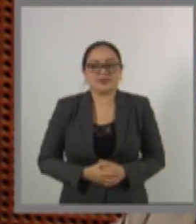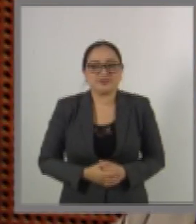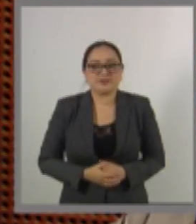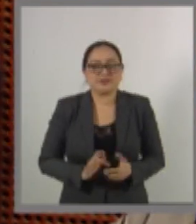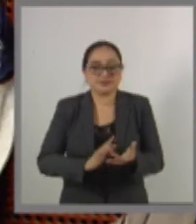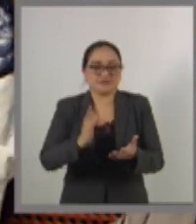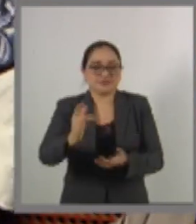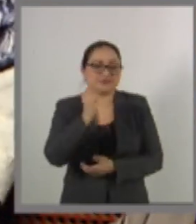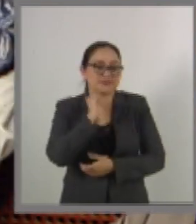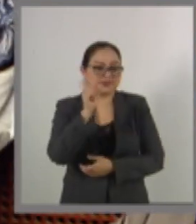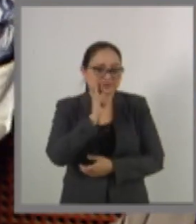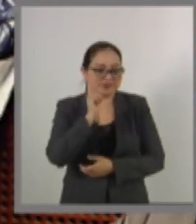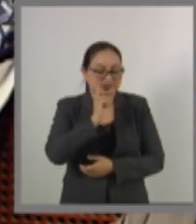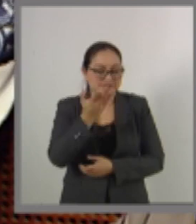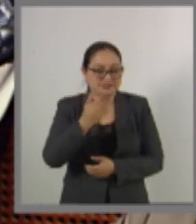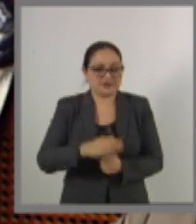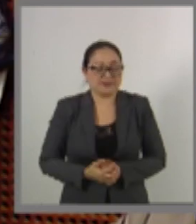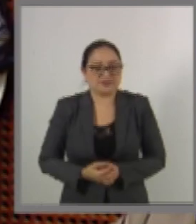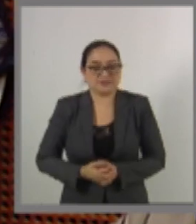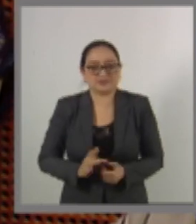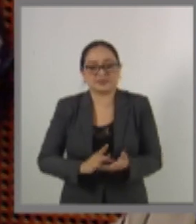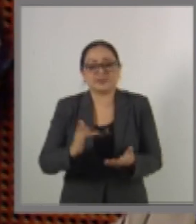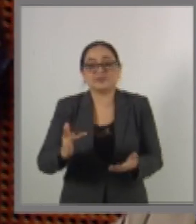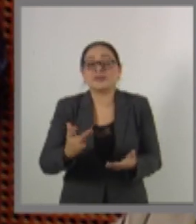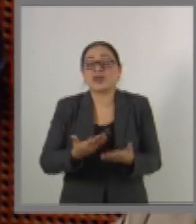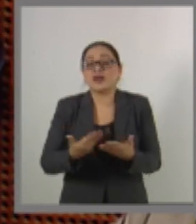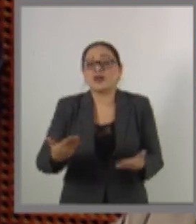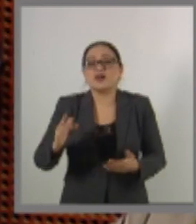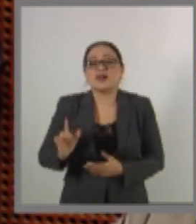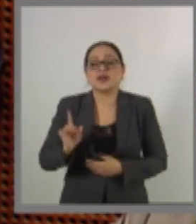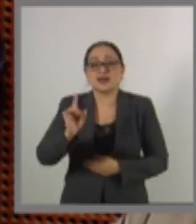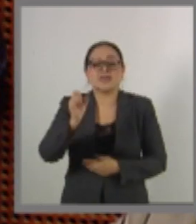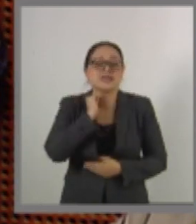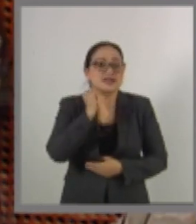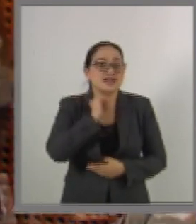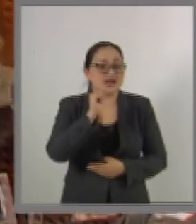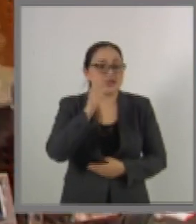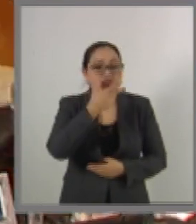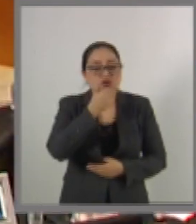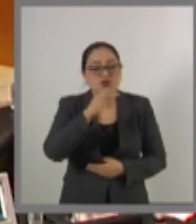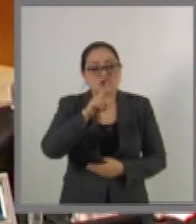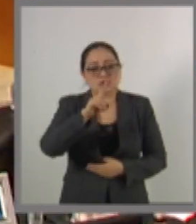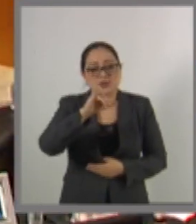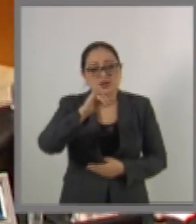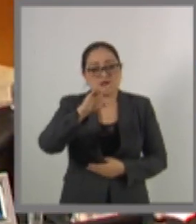Muchas gracias, senadora. Tiene uso la palabra el senador Víctor Hermosillo.